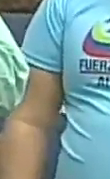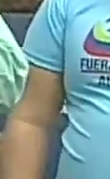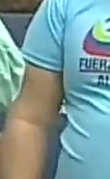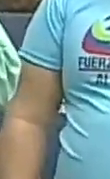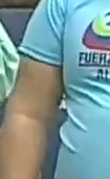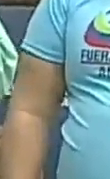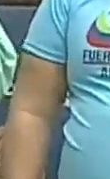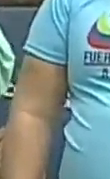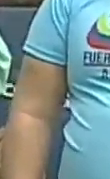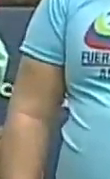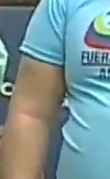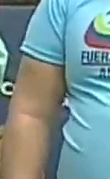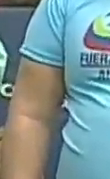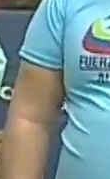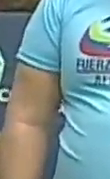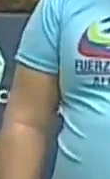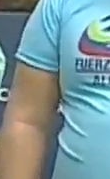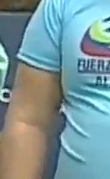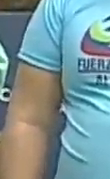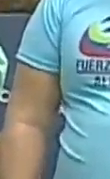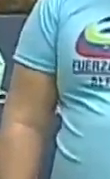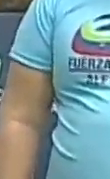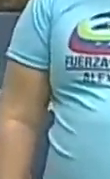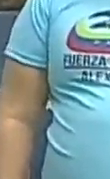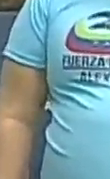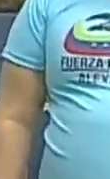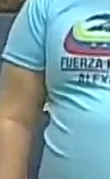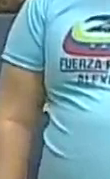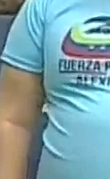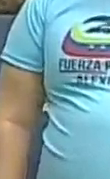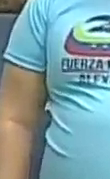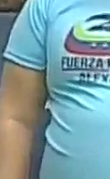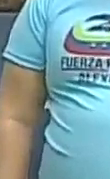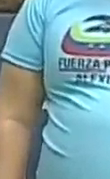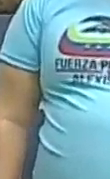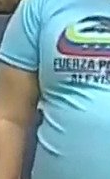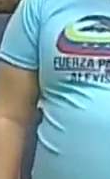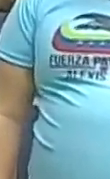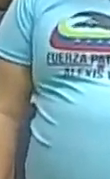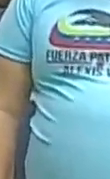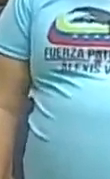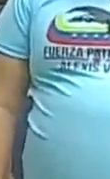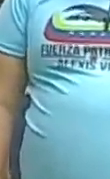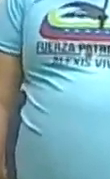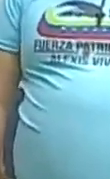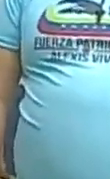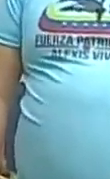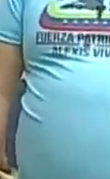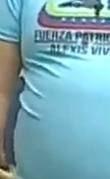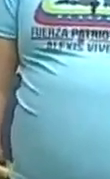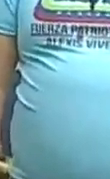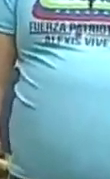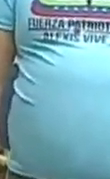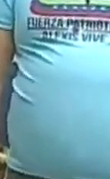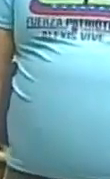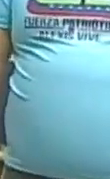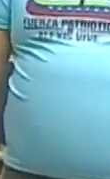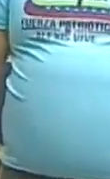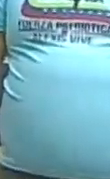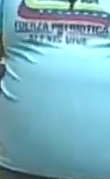amada, aquí estamos de montaña a montaña, de pueblo a pueblo, de las colinas del 23 de